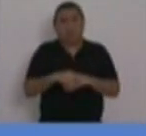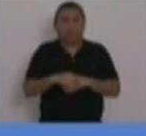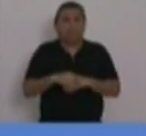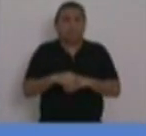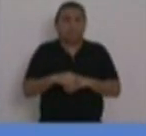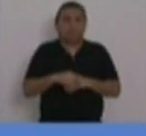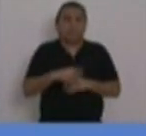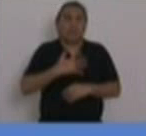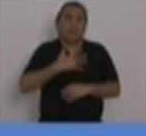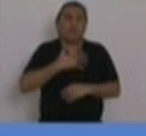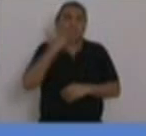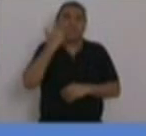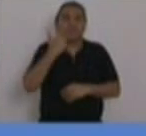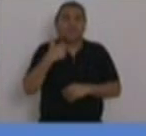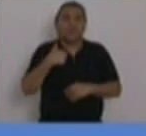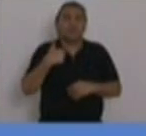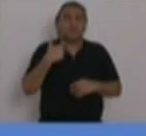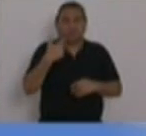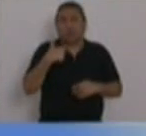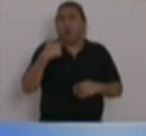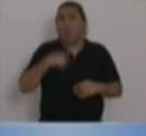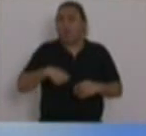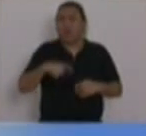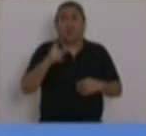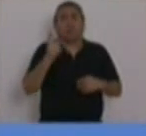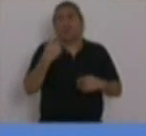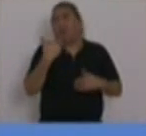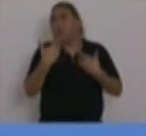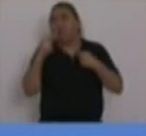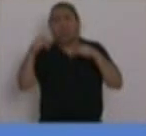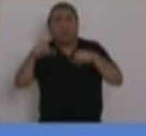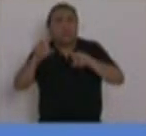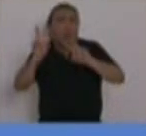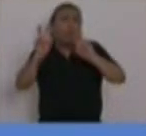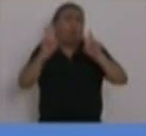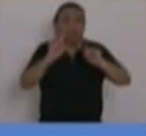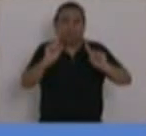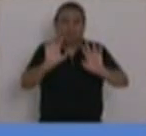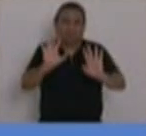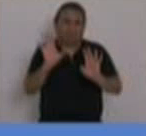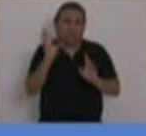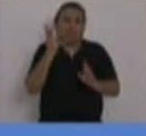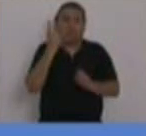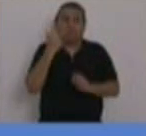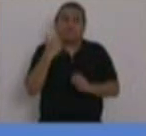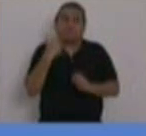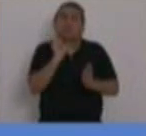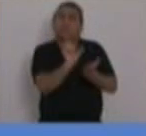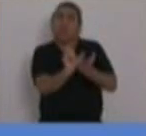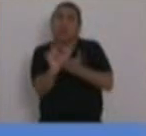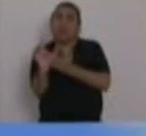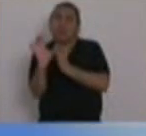salvo lo que hizo el gobierno de Néstor Kirchner, que tomando un crédito al 14% de